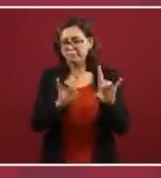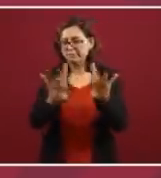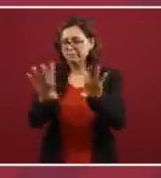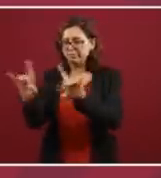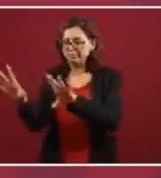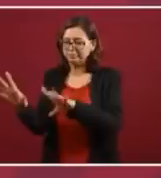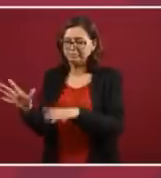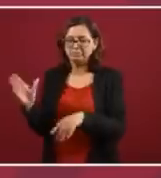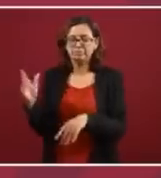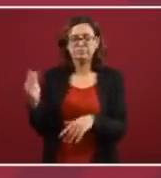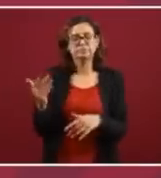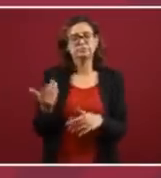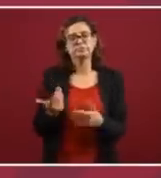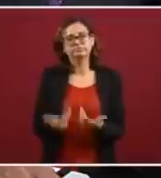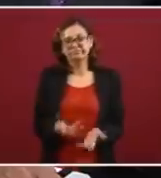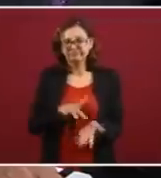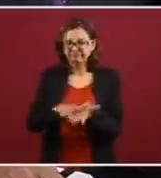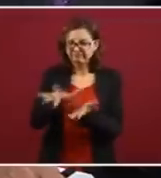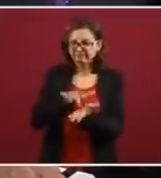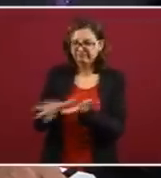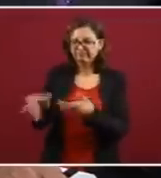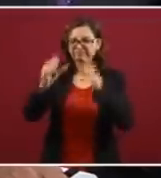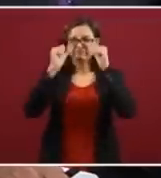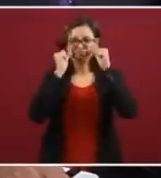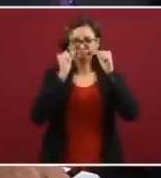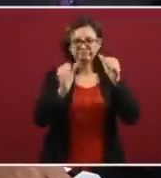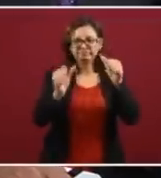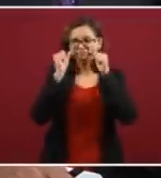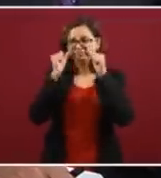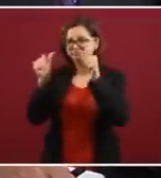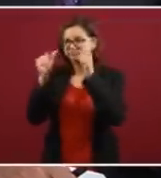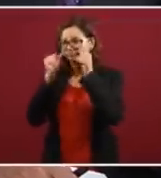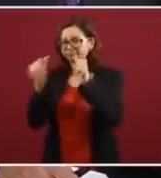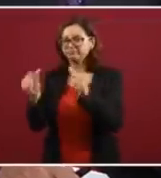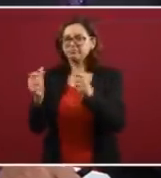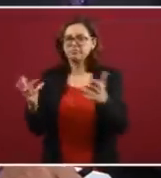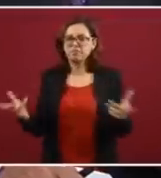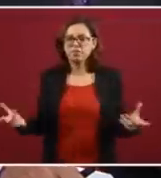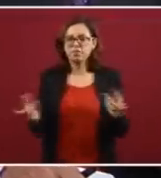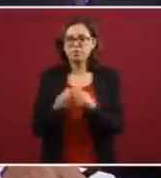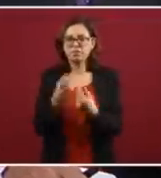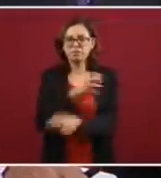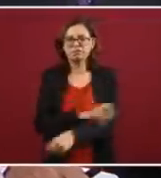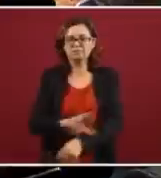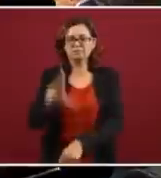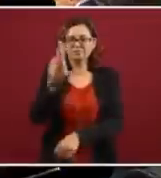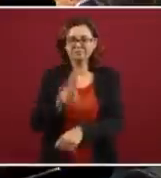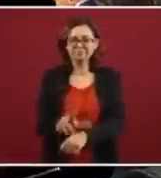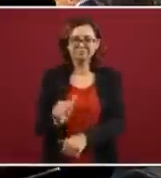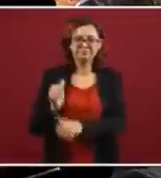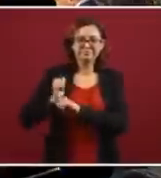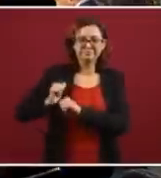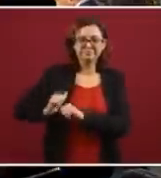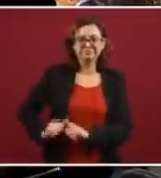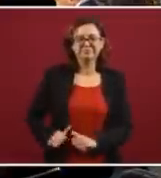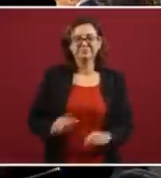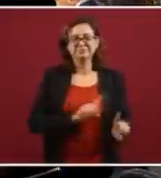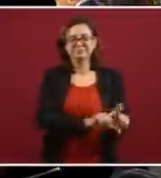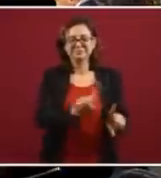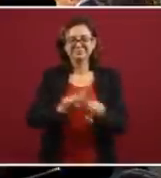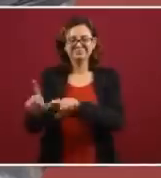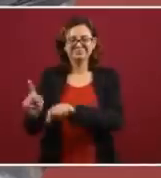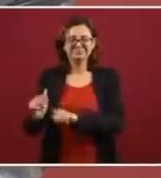las demandas de apoyo, en buena coordinación con las autoridades